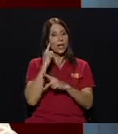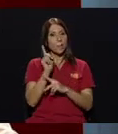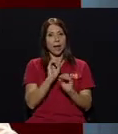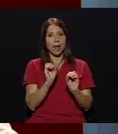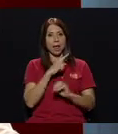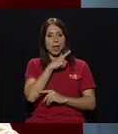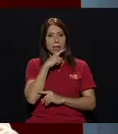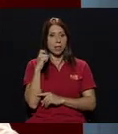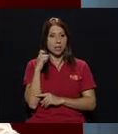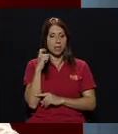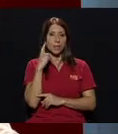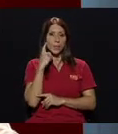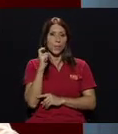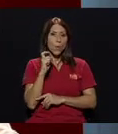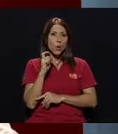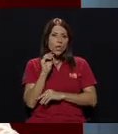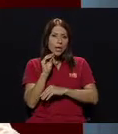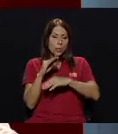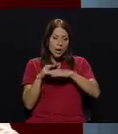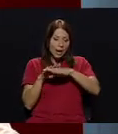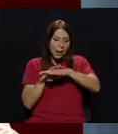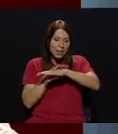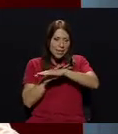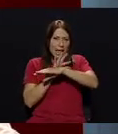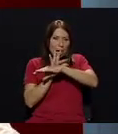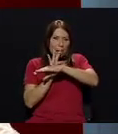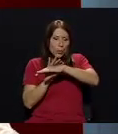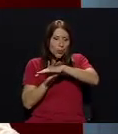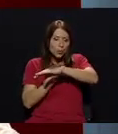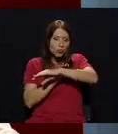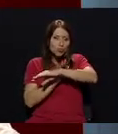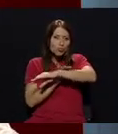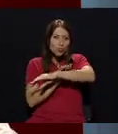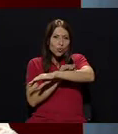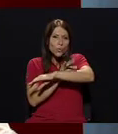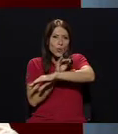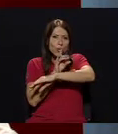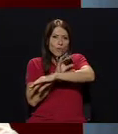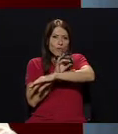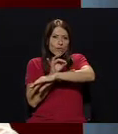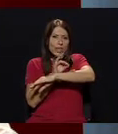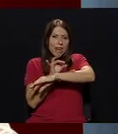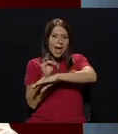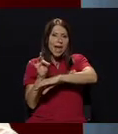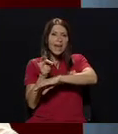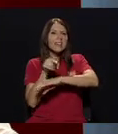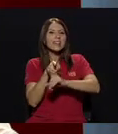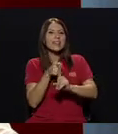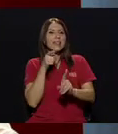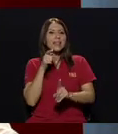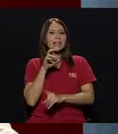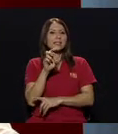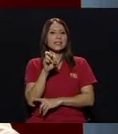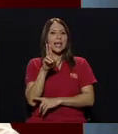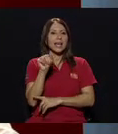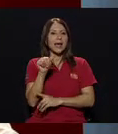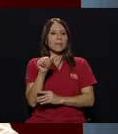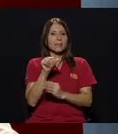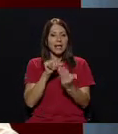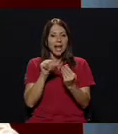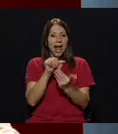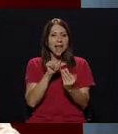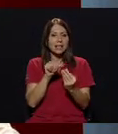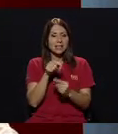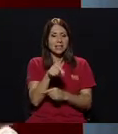proteja para que no se reseca, porque forma una capita muy delgada, muy fina, digamos, precisamente de la cera, de las grasas que hay en la